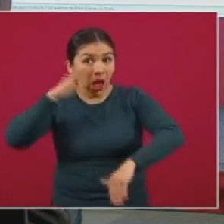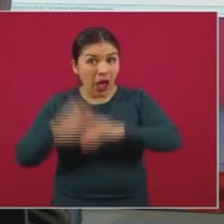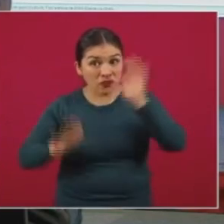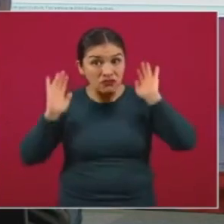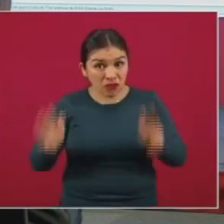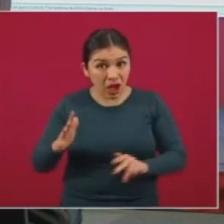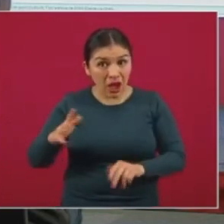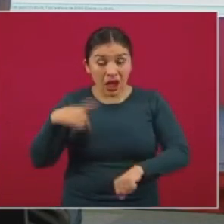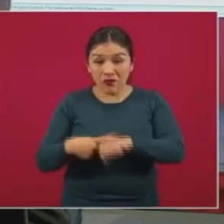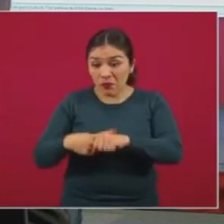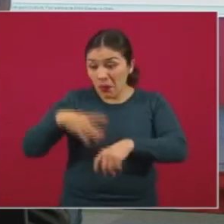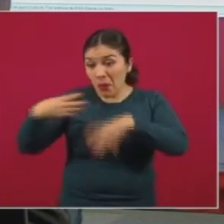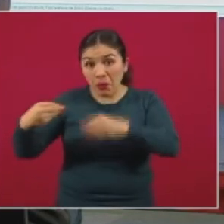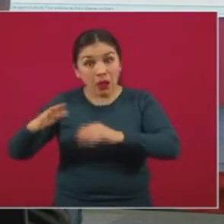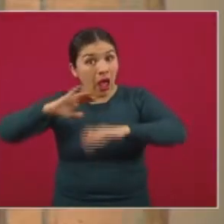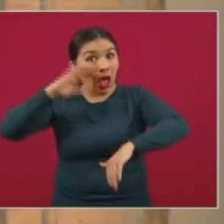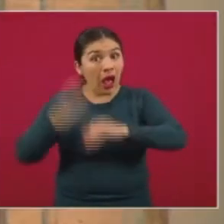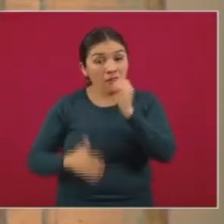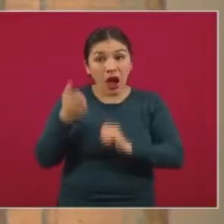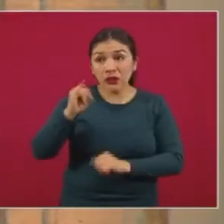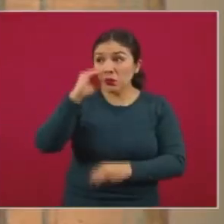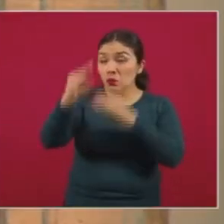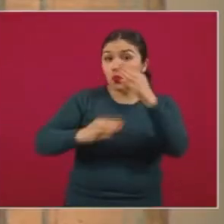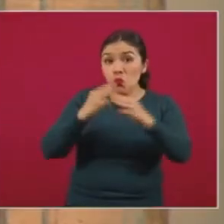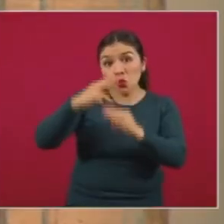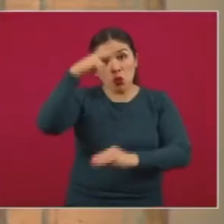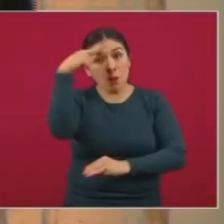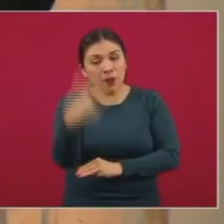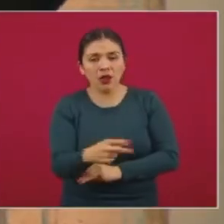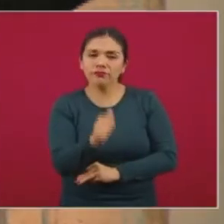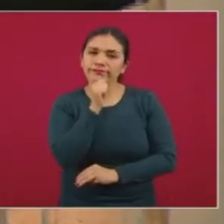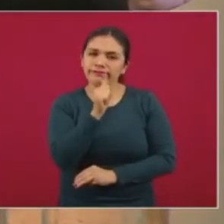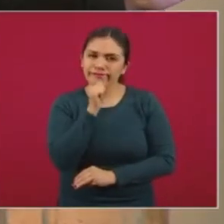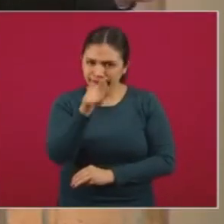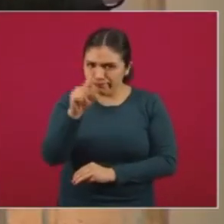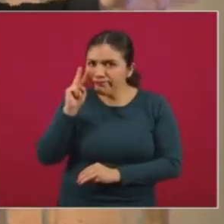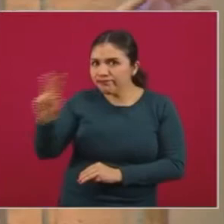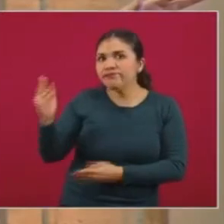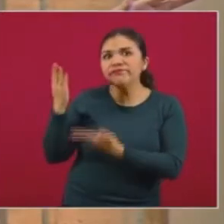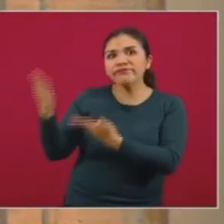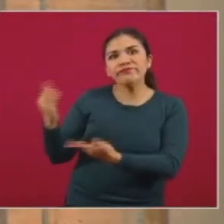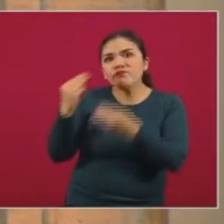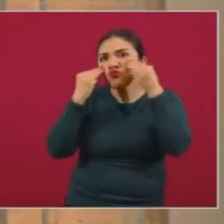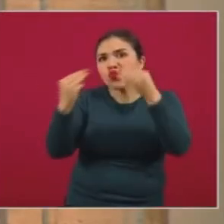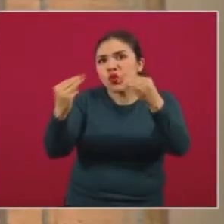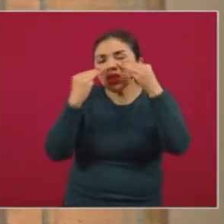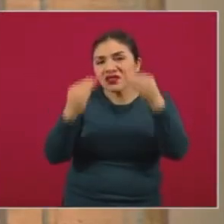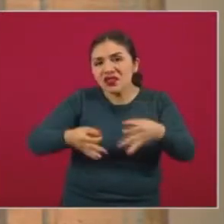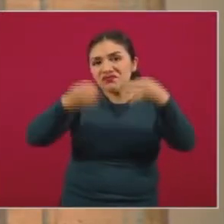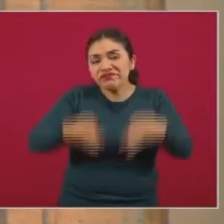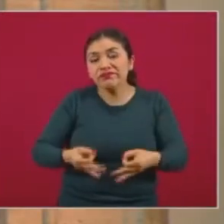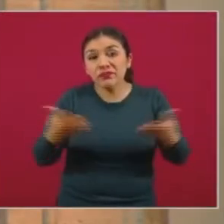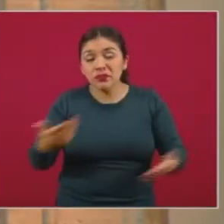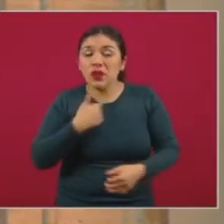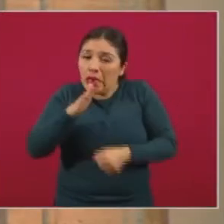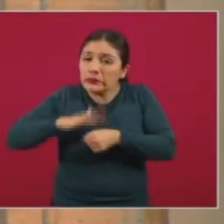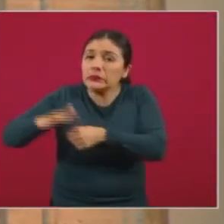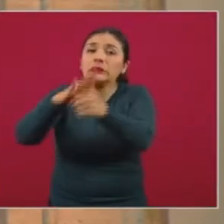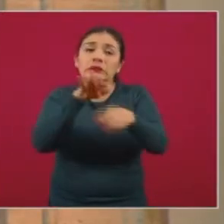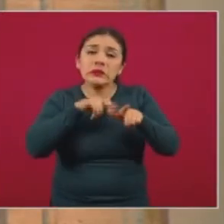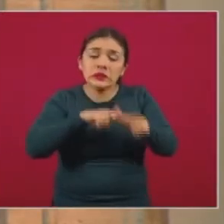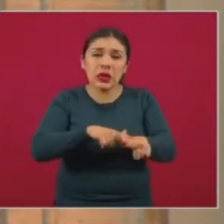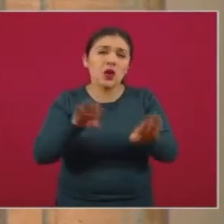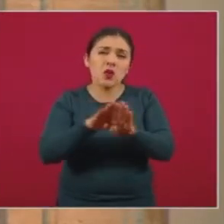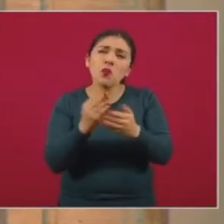la pandemia no se ha terminado a nivel mundial, pueden ustedes verlo en los datos, por lo tanto el llamado que hacíamos